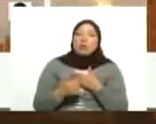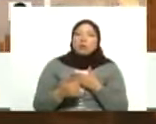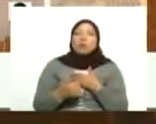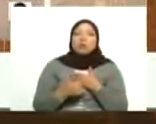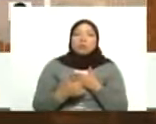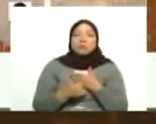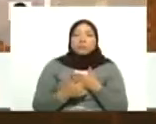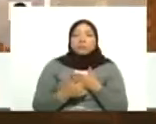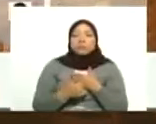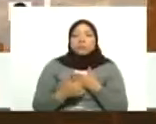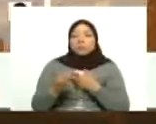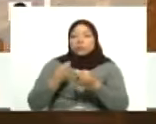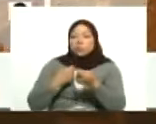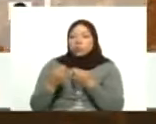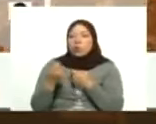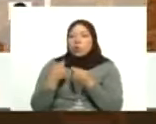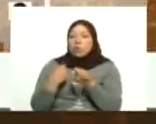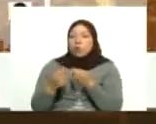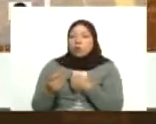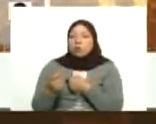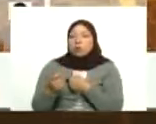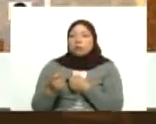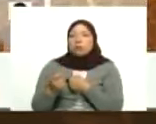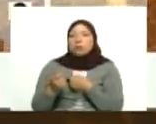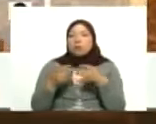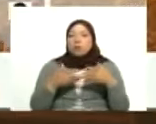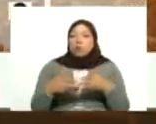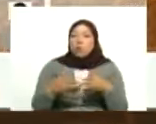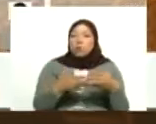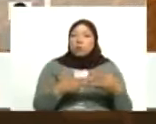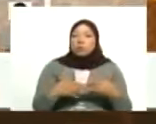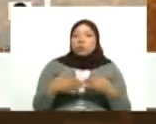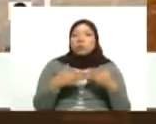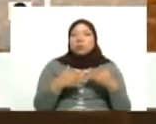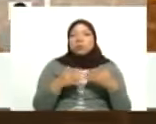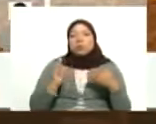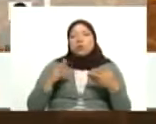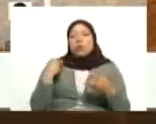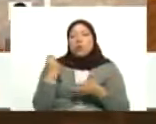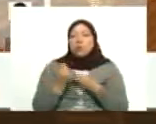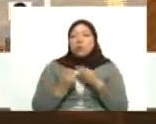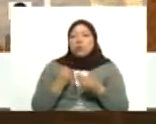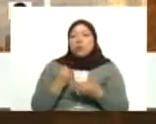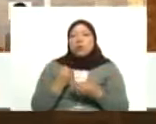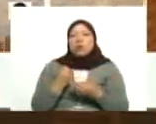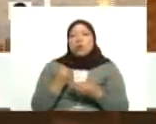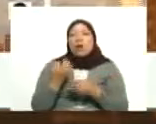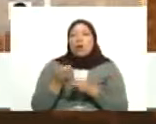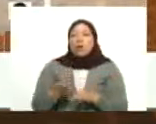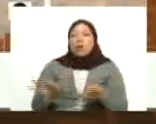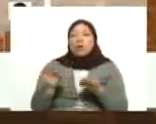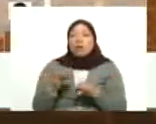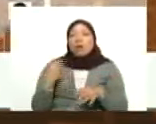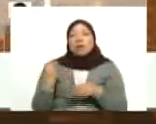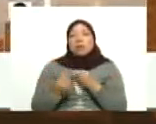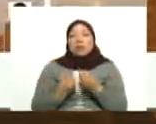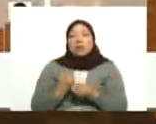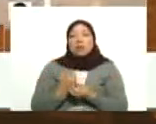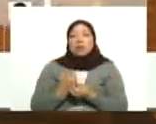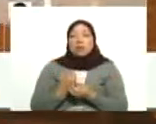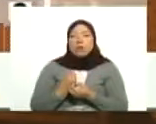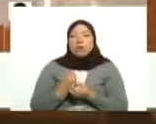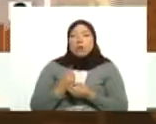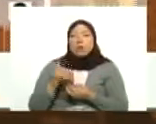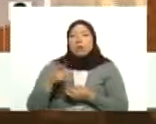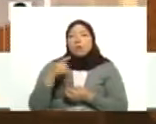grandes corporaciones estatales o por grandes estados que simplemente tratan de crear